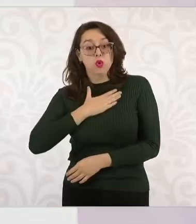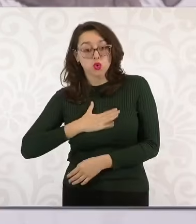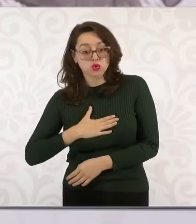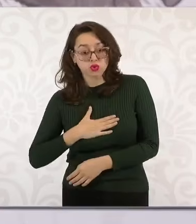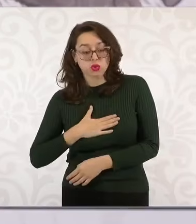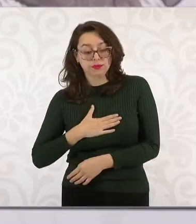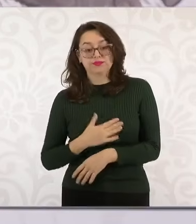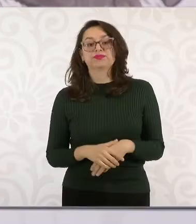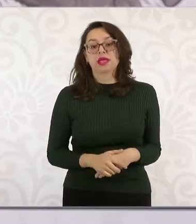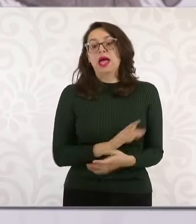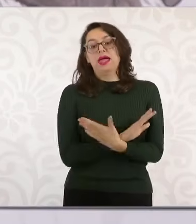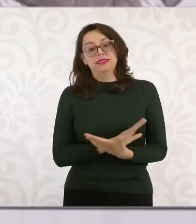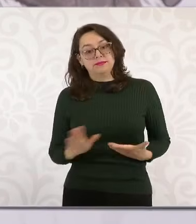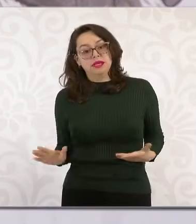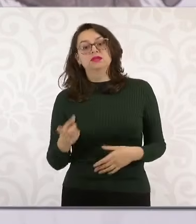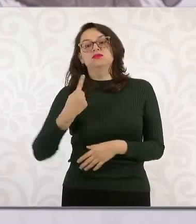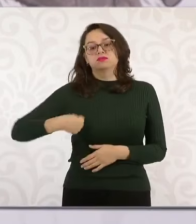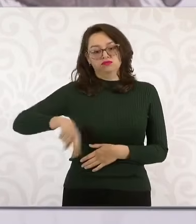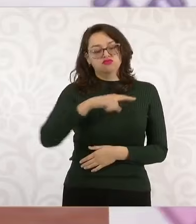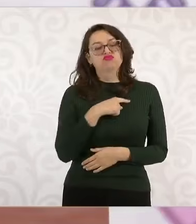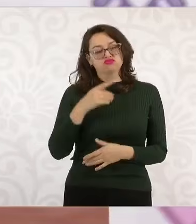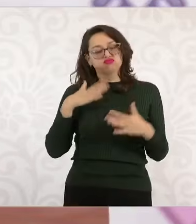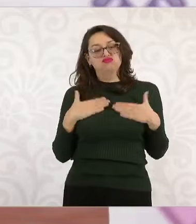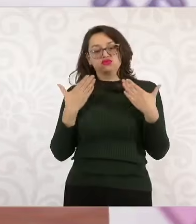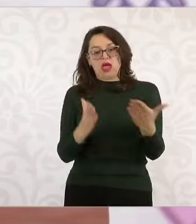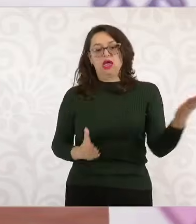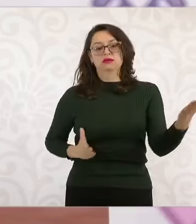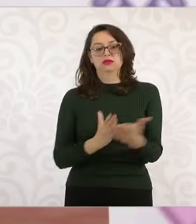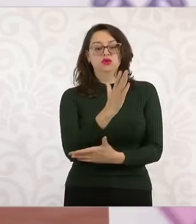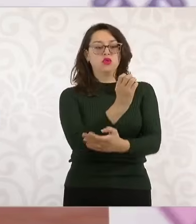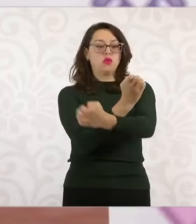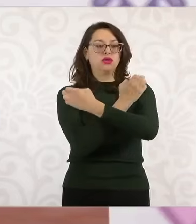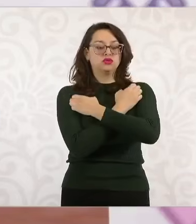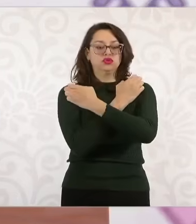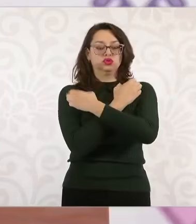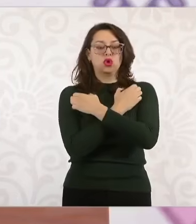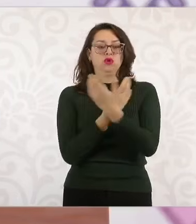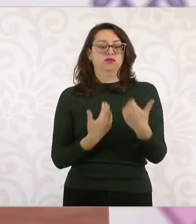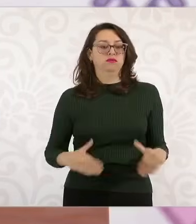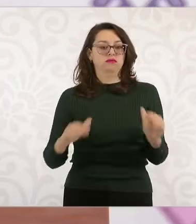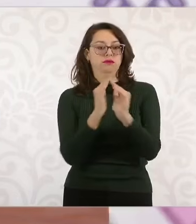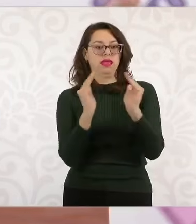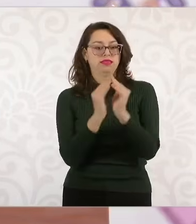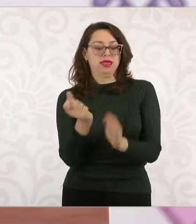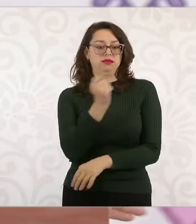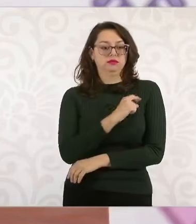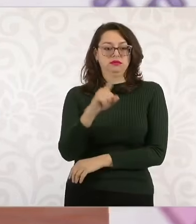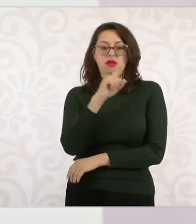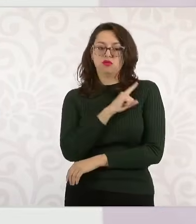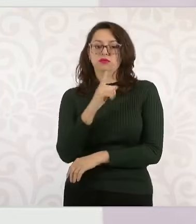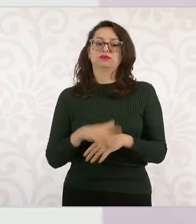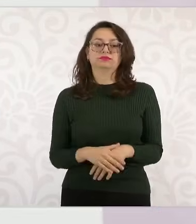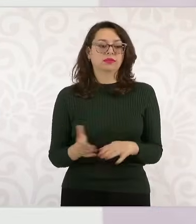además nosotros creemos en el acceso a la educación, a la vivienda y a la salud. Eso es muy distinto al periodo